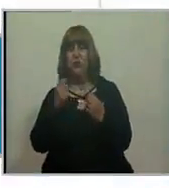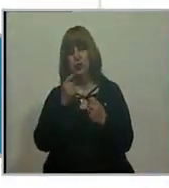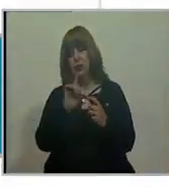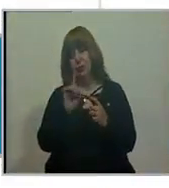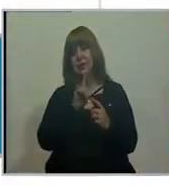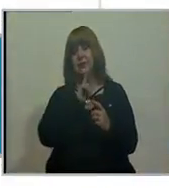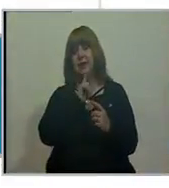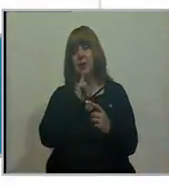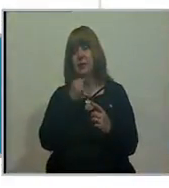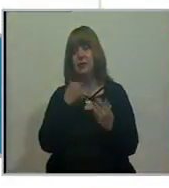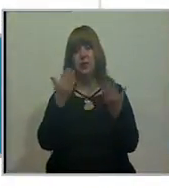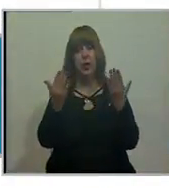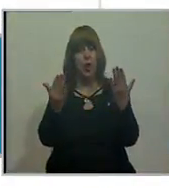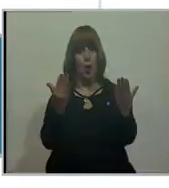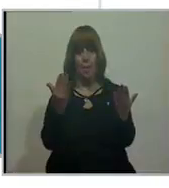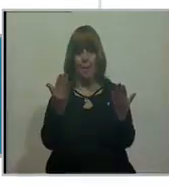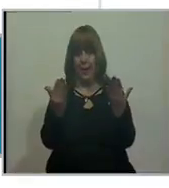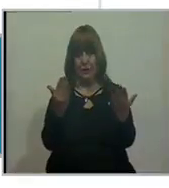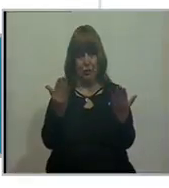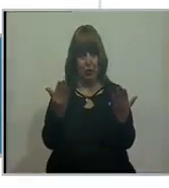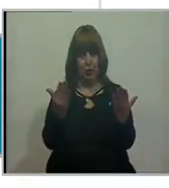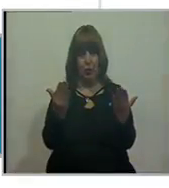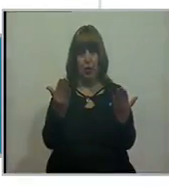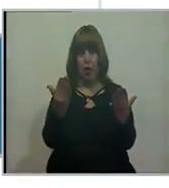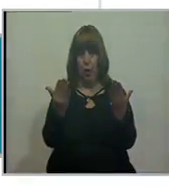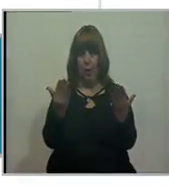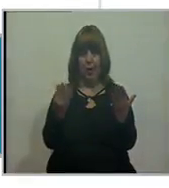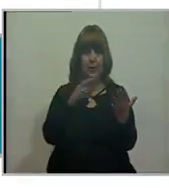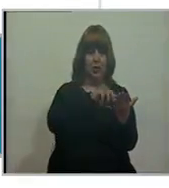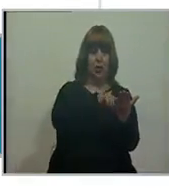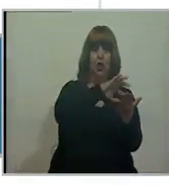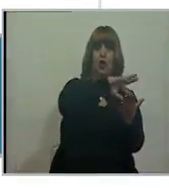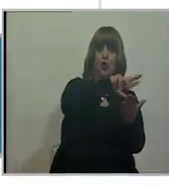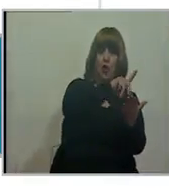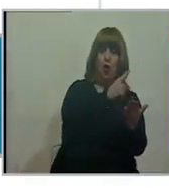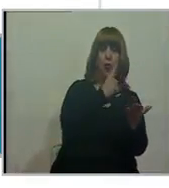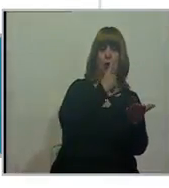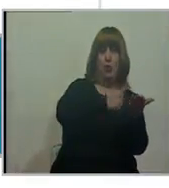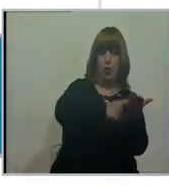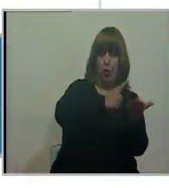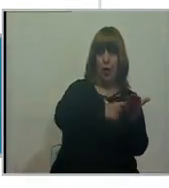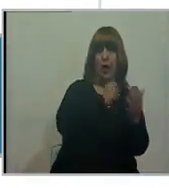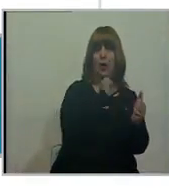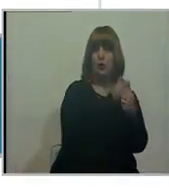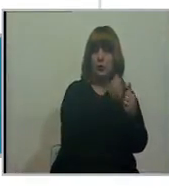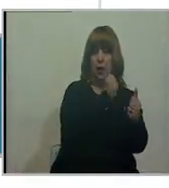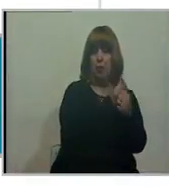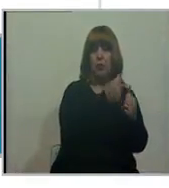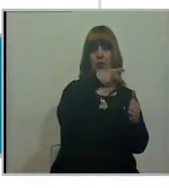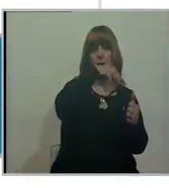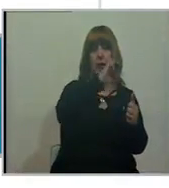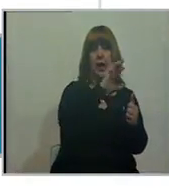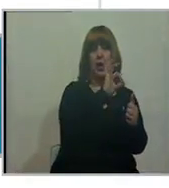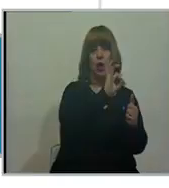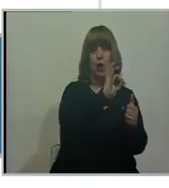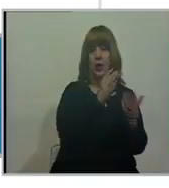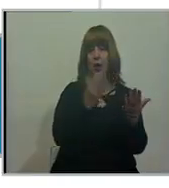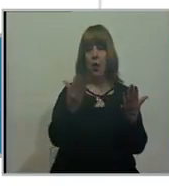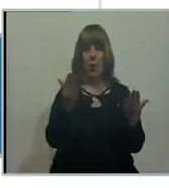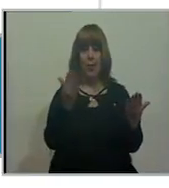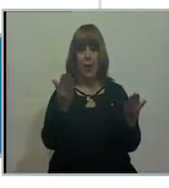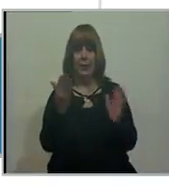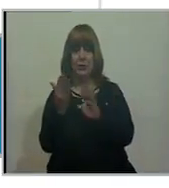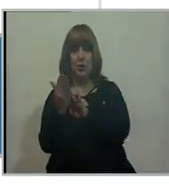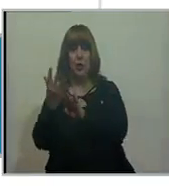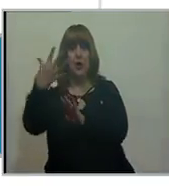establece. Porque ya con esta pregunta lo que establece es una comparación entre el robo, la droga, los abusos, el narcotráfico con el aborto. ¿Sí? Si establece la